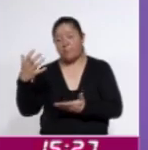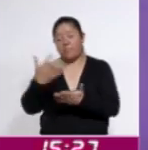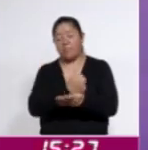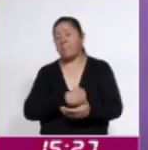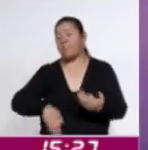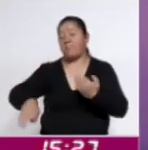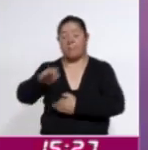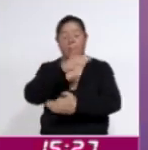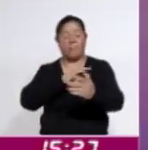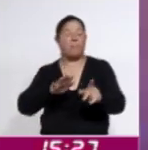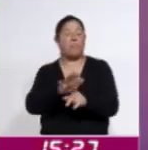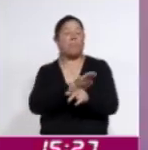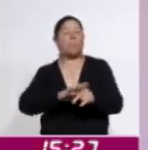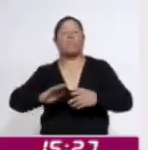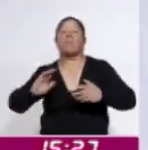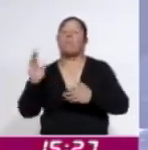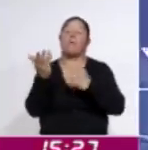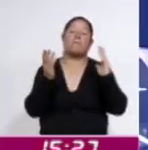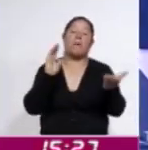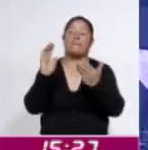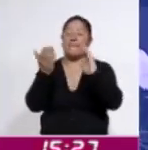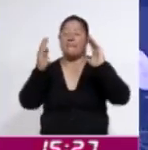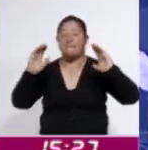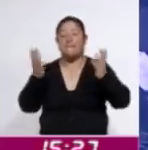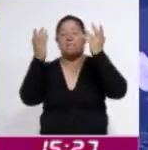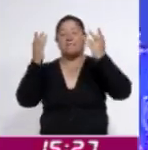de Ferias 2024.